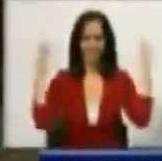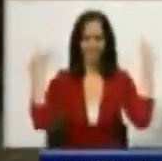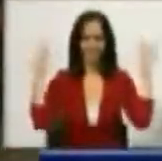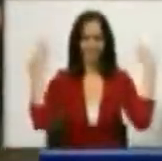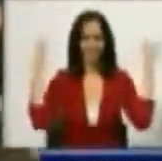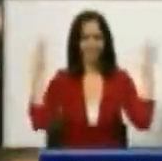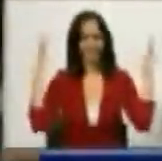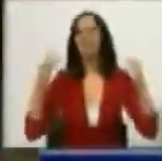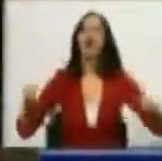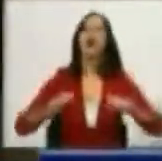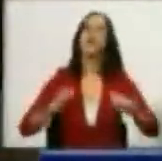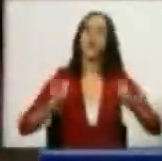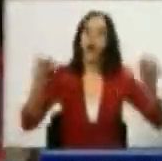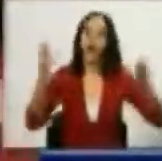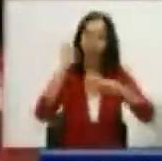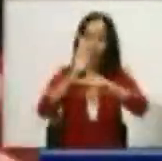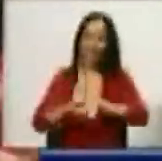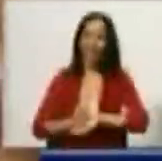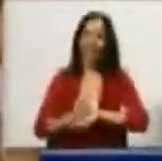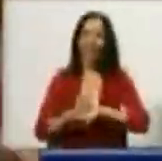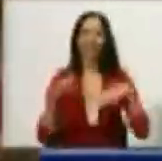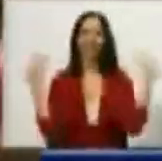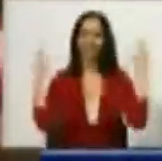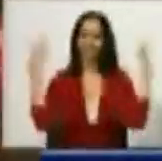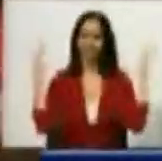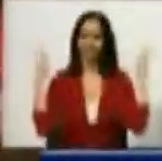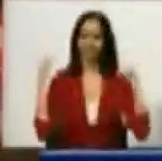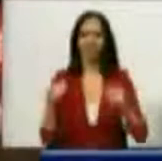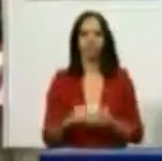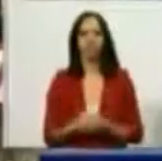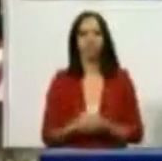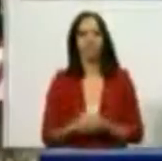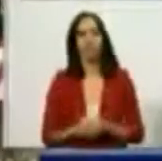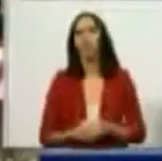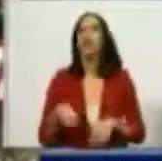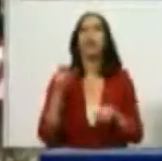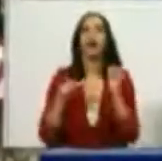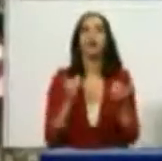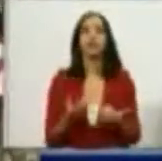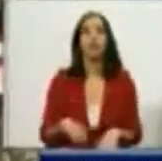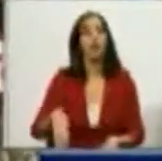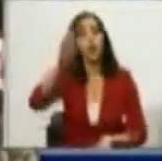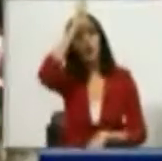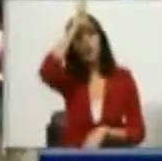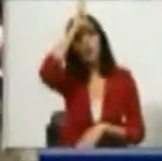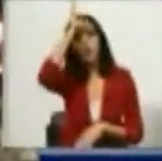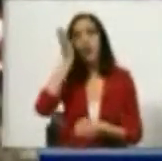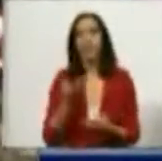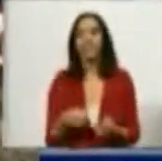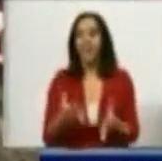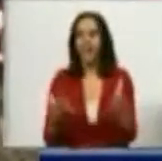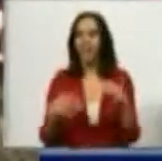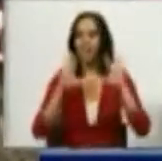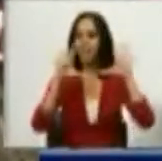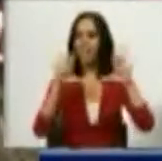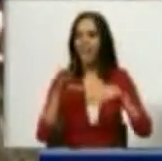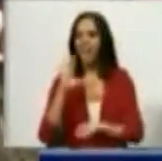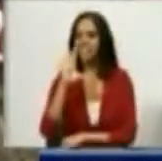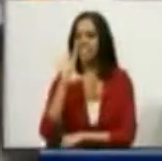que viva Vargas urgente última hora los tiburones están ganando diez a cinco